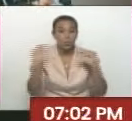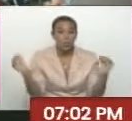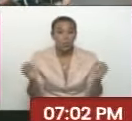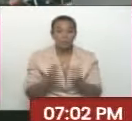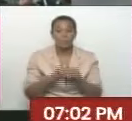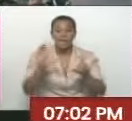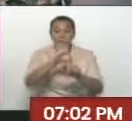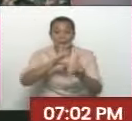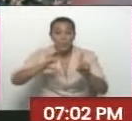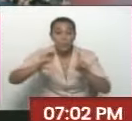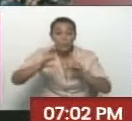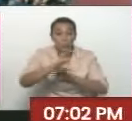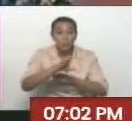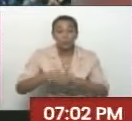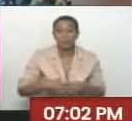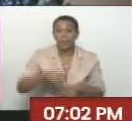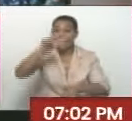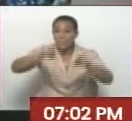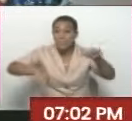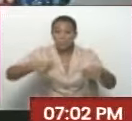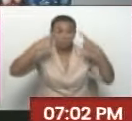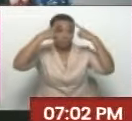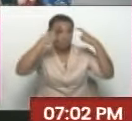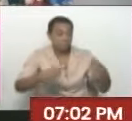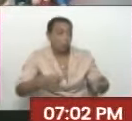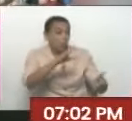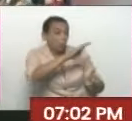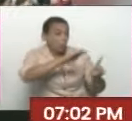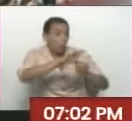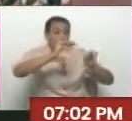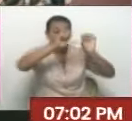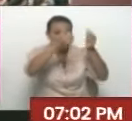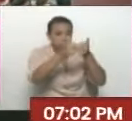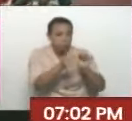de la cultura, los cultores, las cultoras,